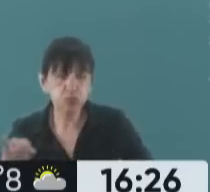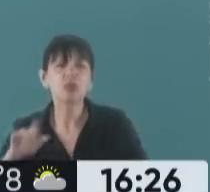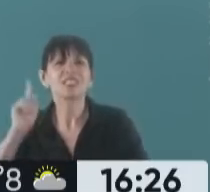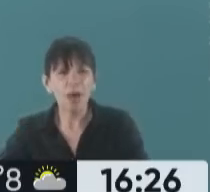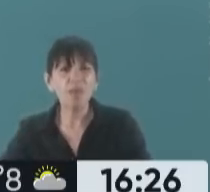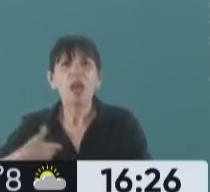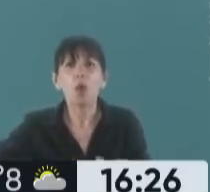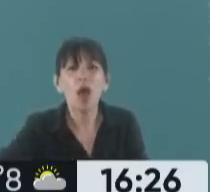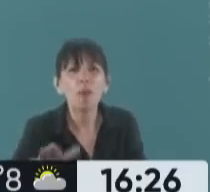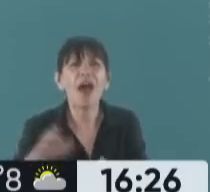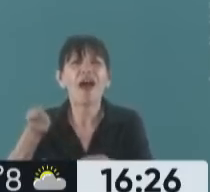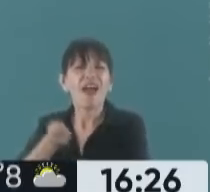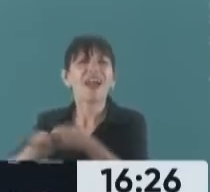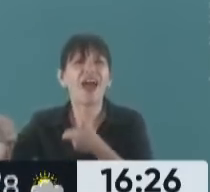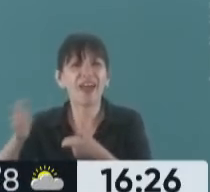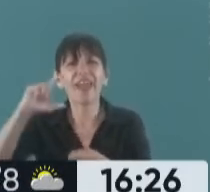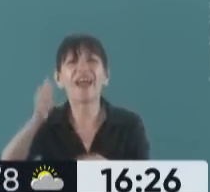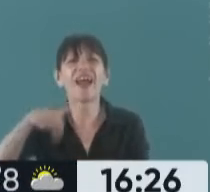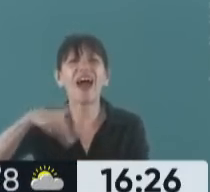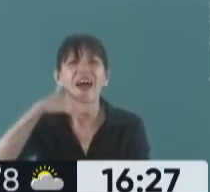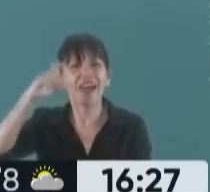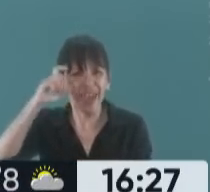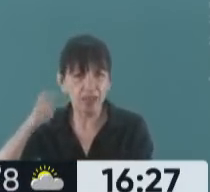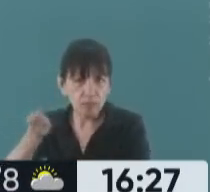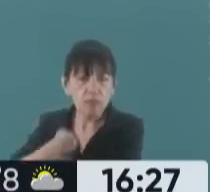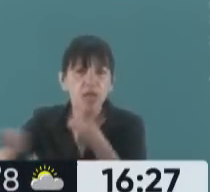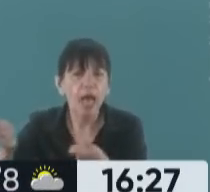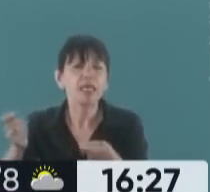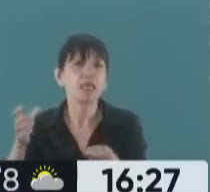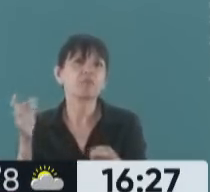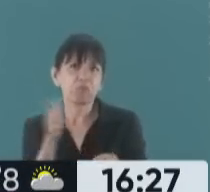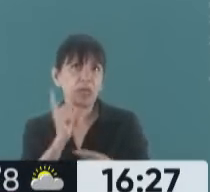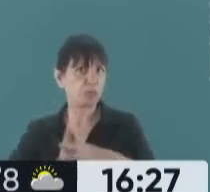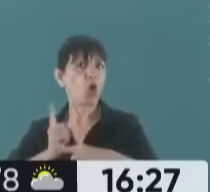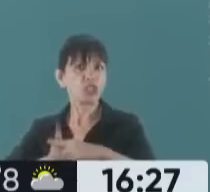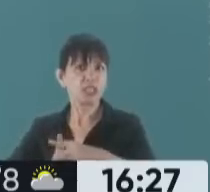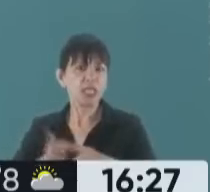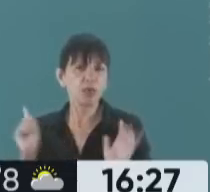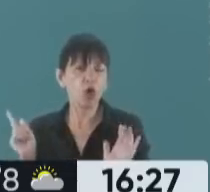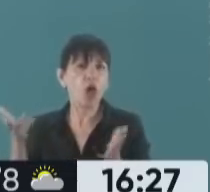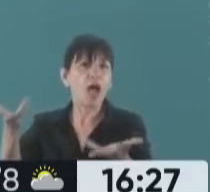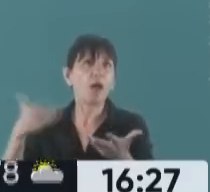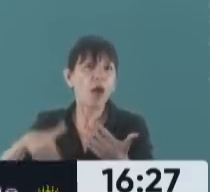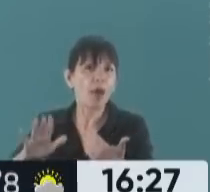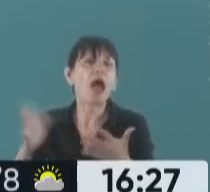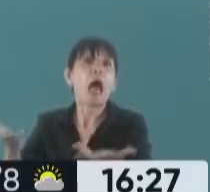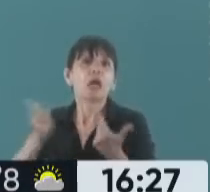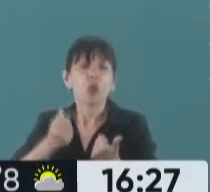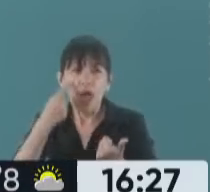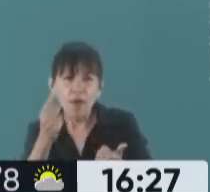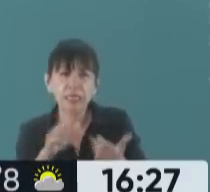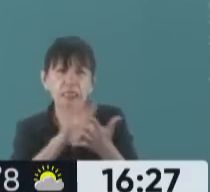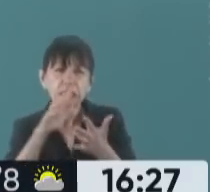que esperamos que sea muy exitoso en los próximos días y que eso nos permita despejar algunas incertidumbres que había y contra todos